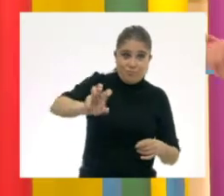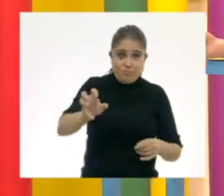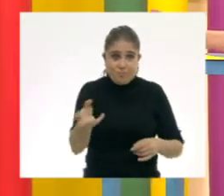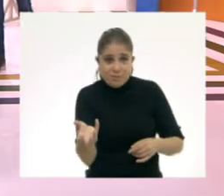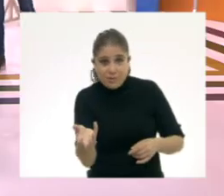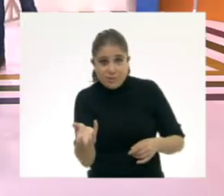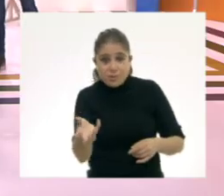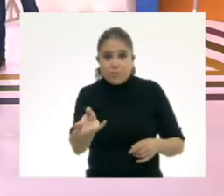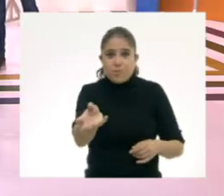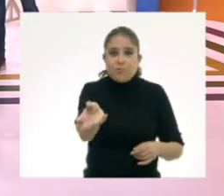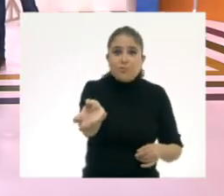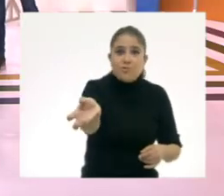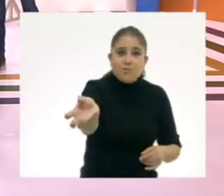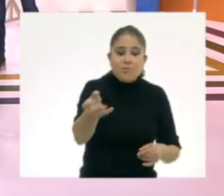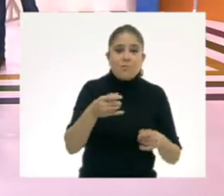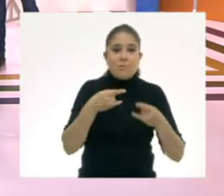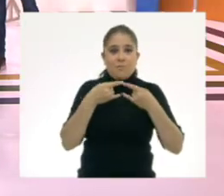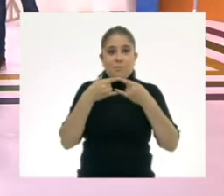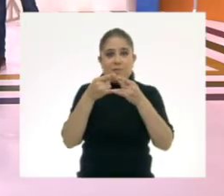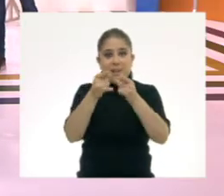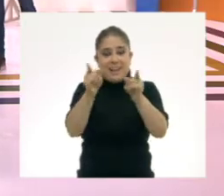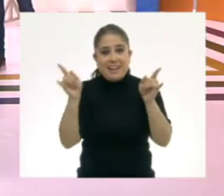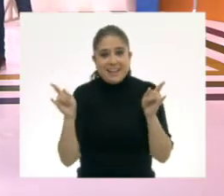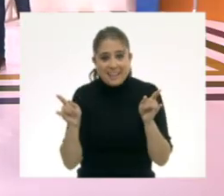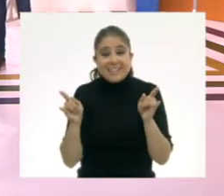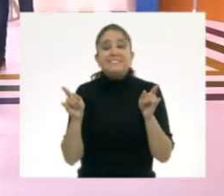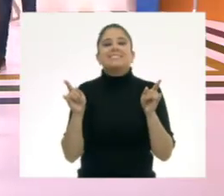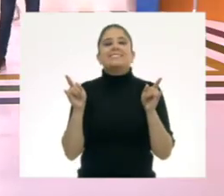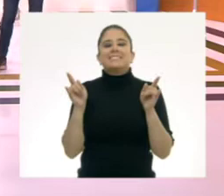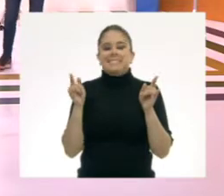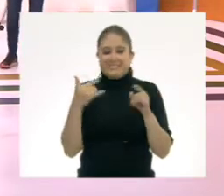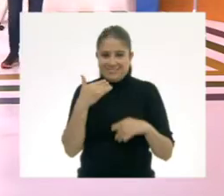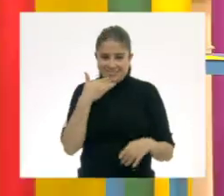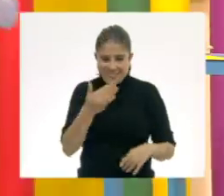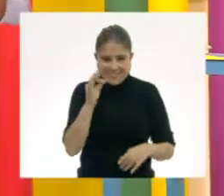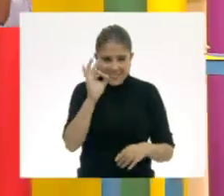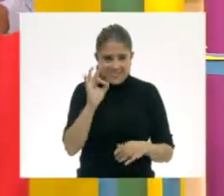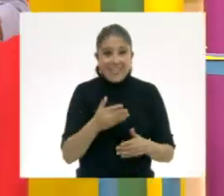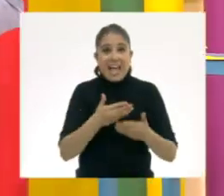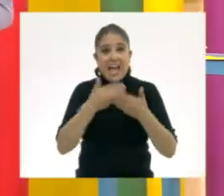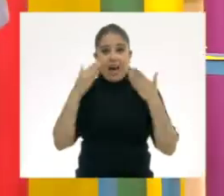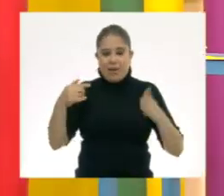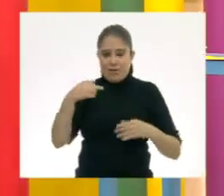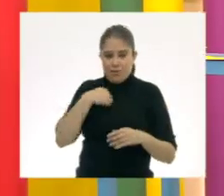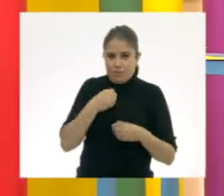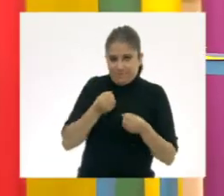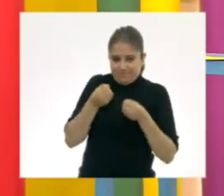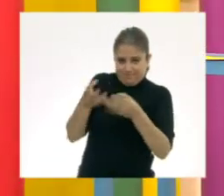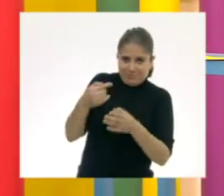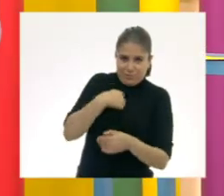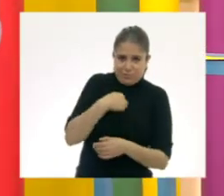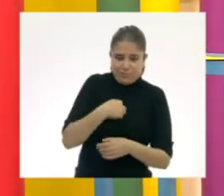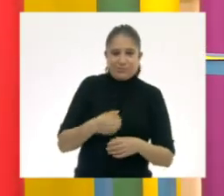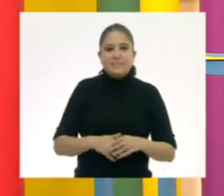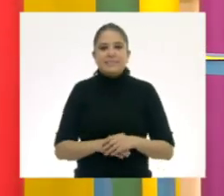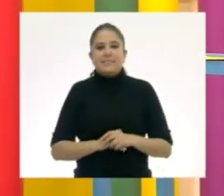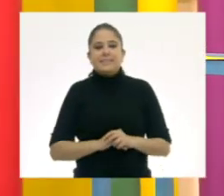Y abrimos la puerta hacia afuera. Exactamente. Muy bien. Ahora yo te voy a proponer otro. Va.